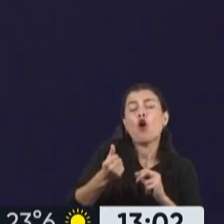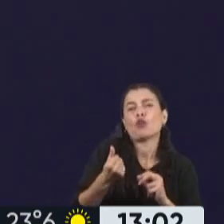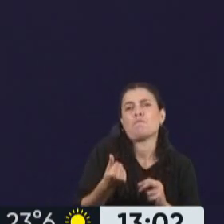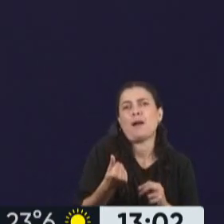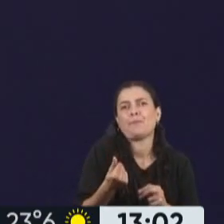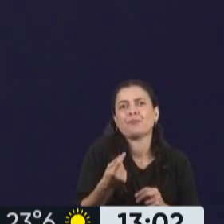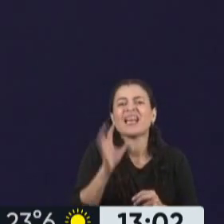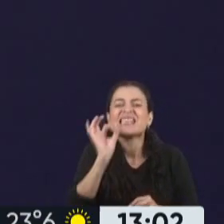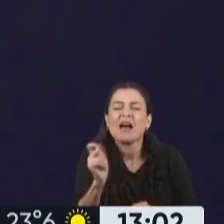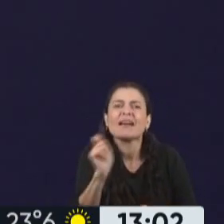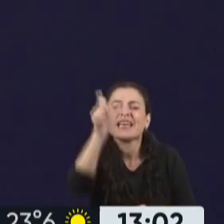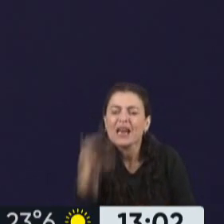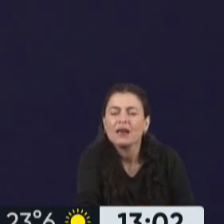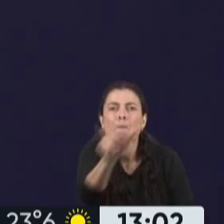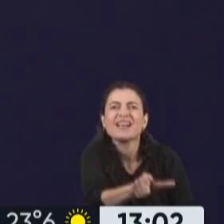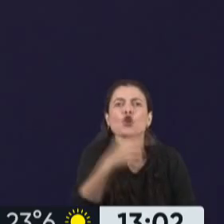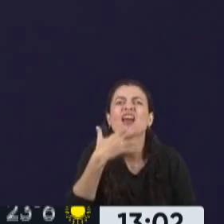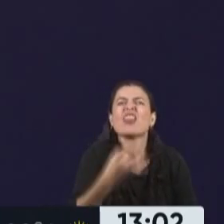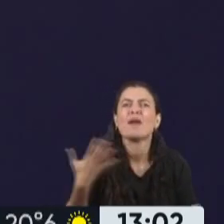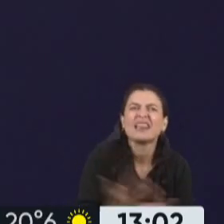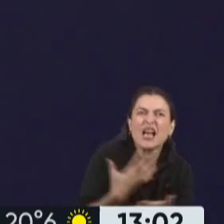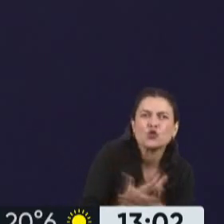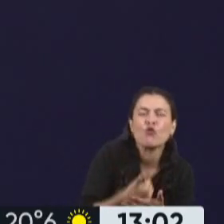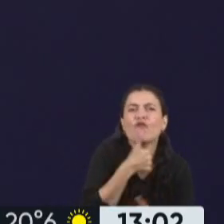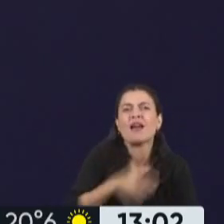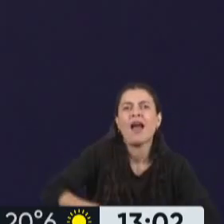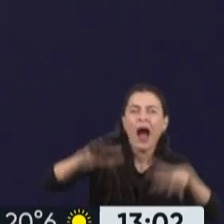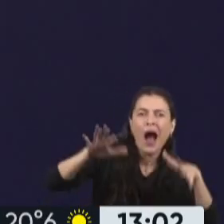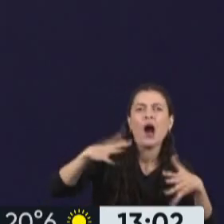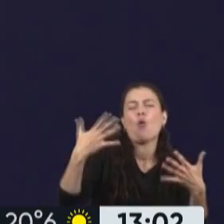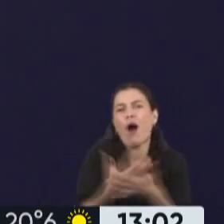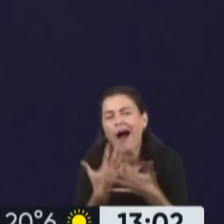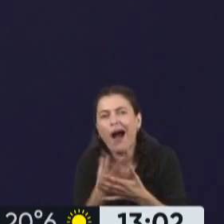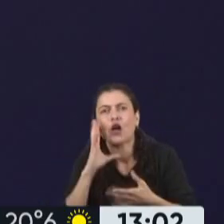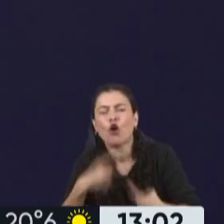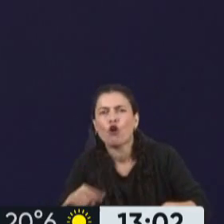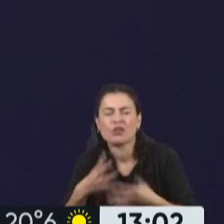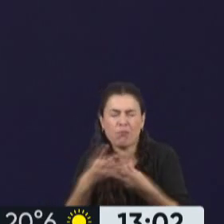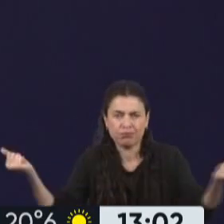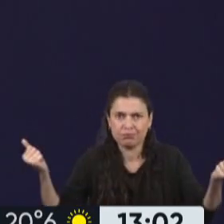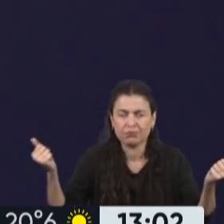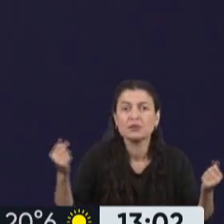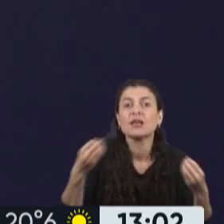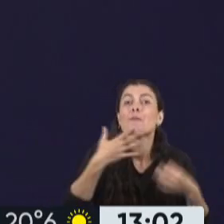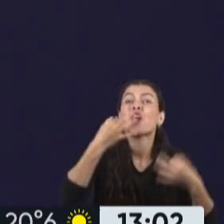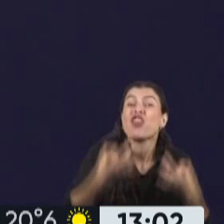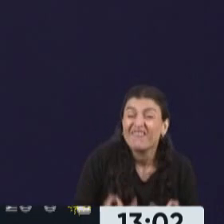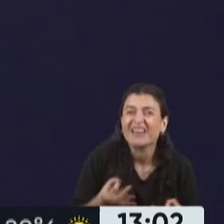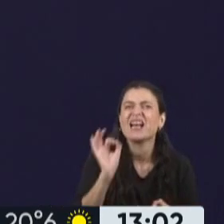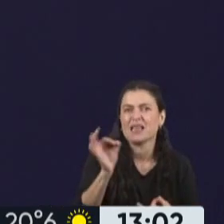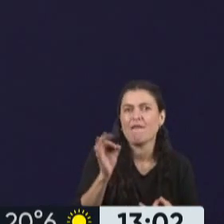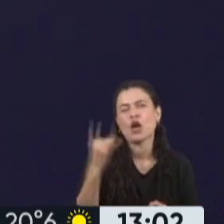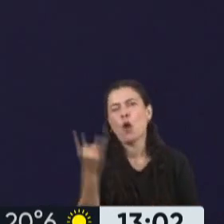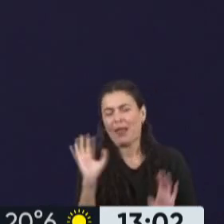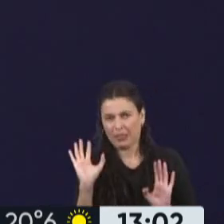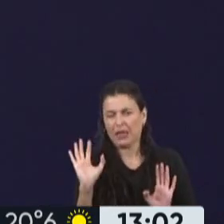identificación de cada uno de los que han sufrido de manera directa, sufrieron todos, por supuesto, pero de manera directa